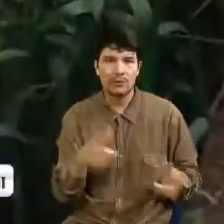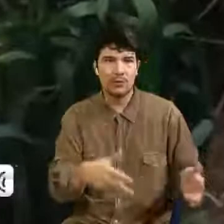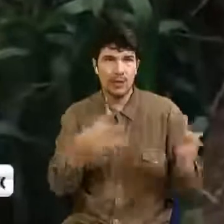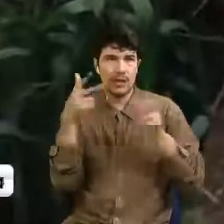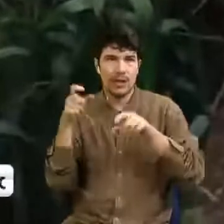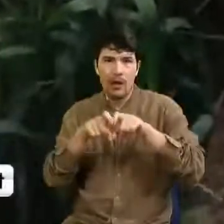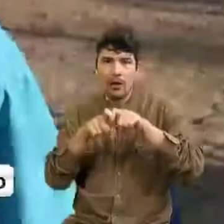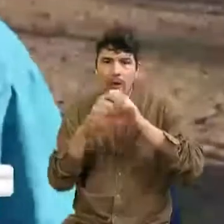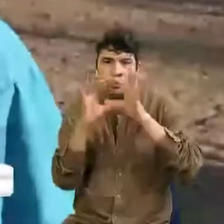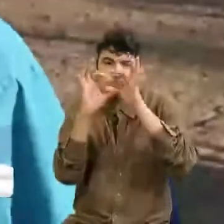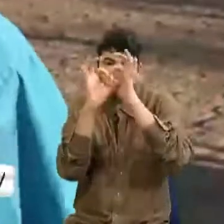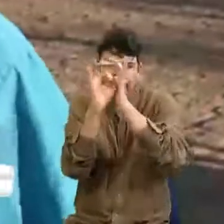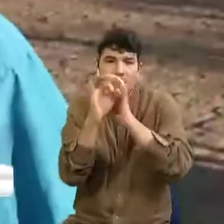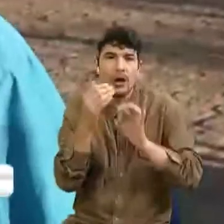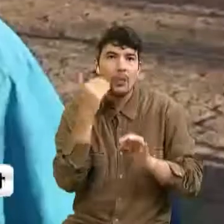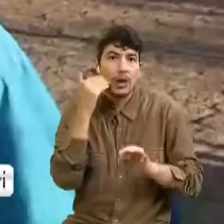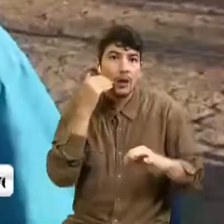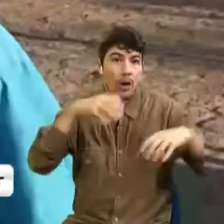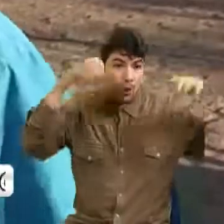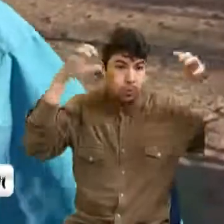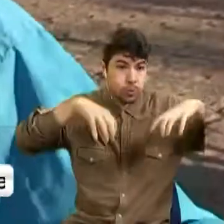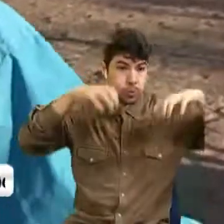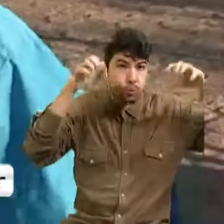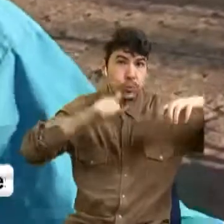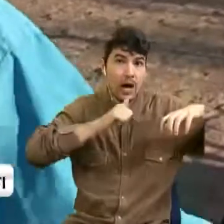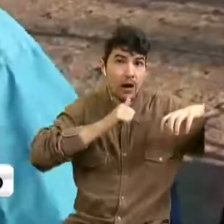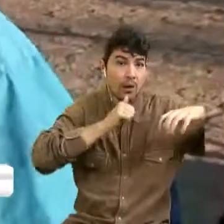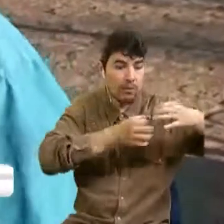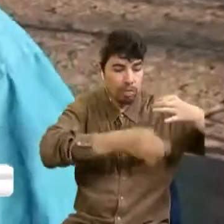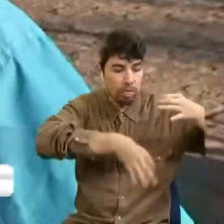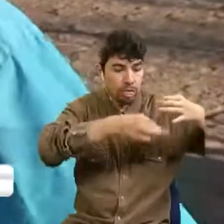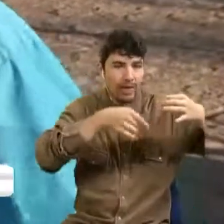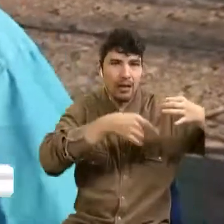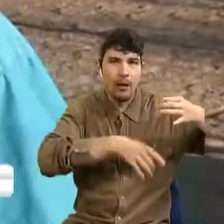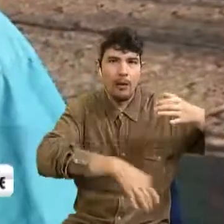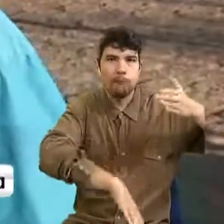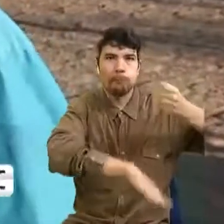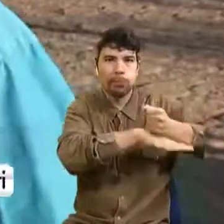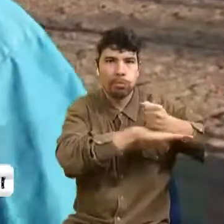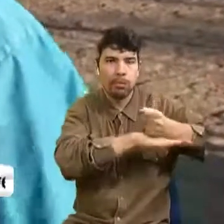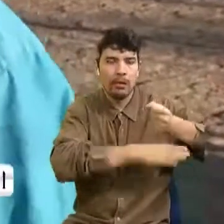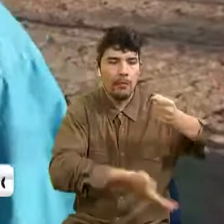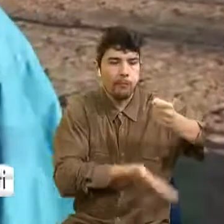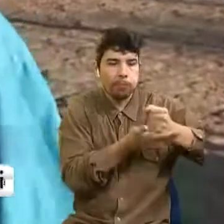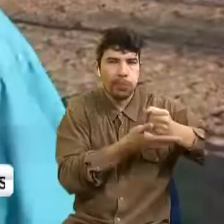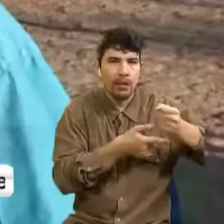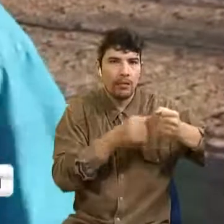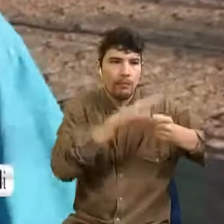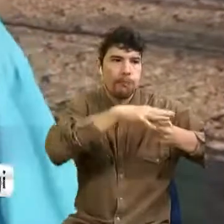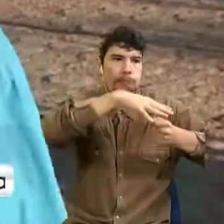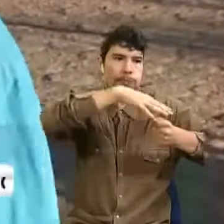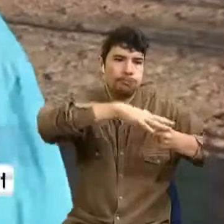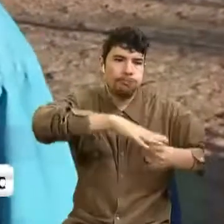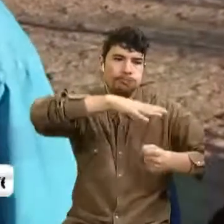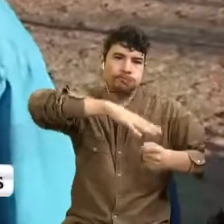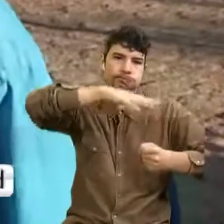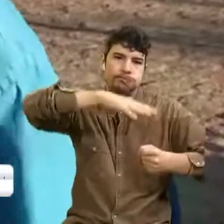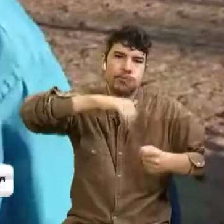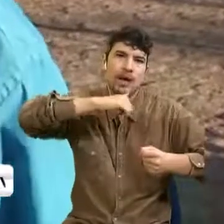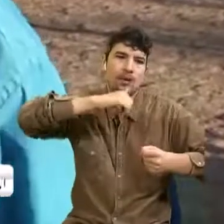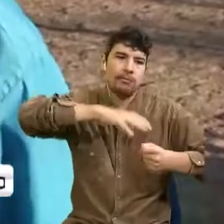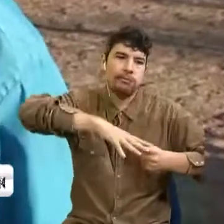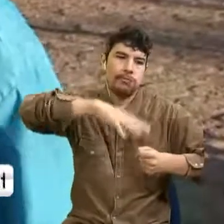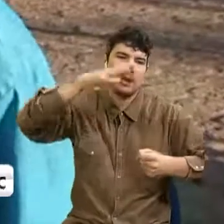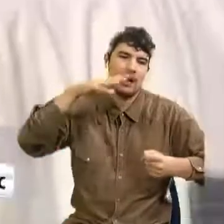tuberías muy delgadas qué pasa que cuando llueve duro y el mugre y eso que baja se tapa y pasa por encima afectando también el